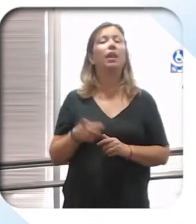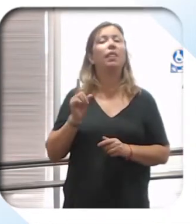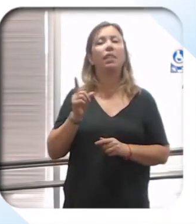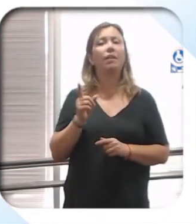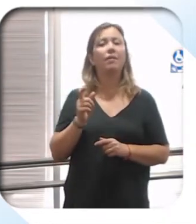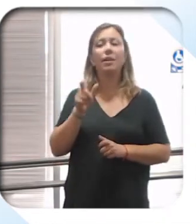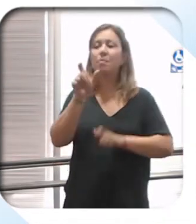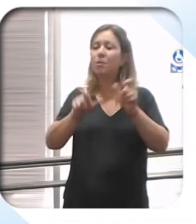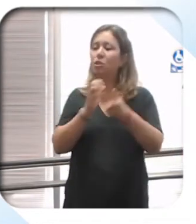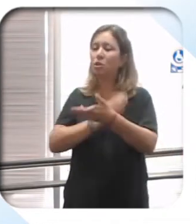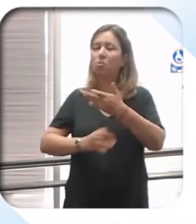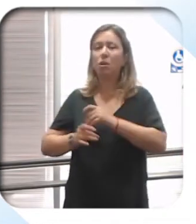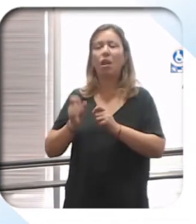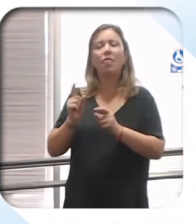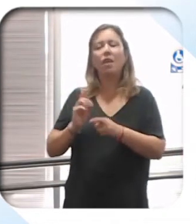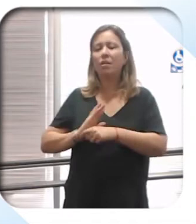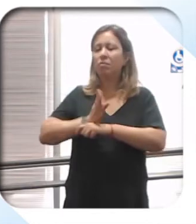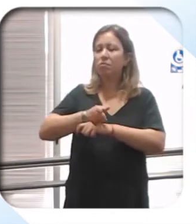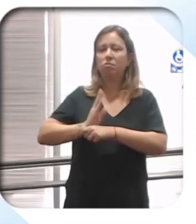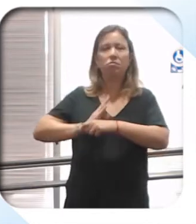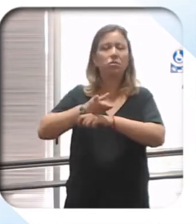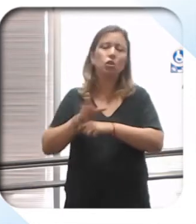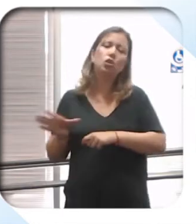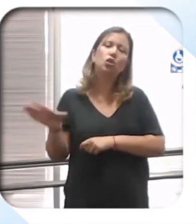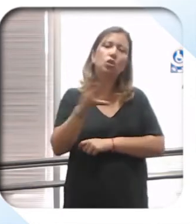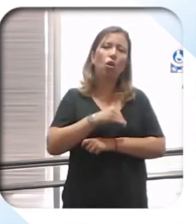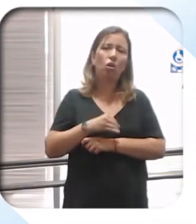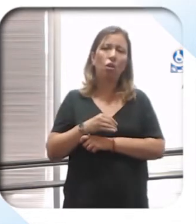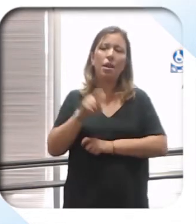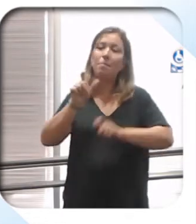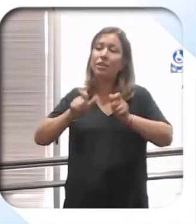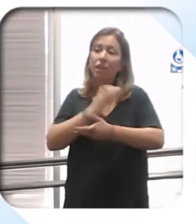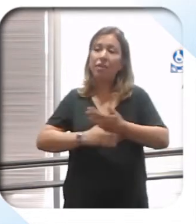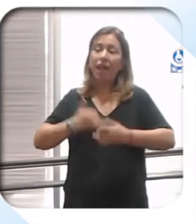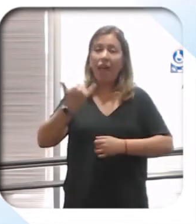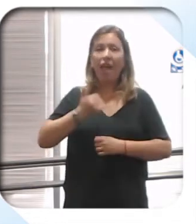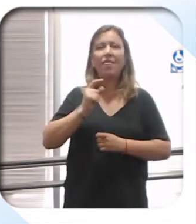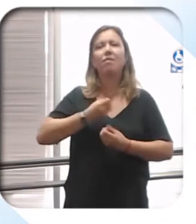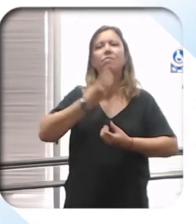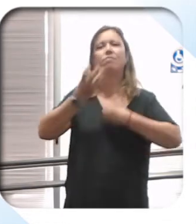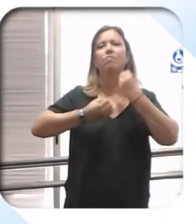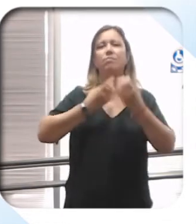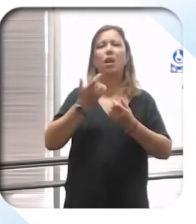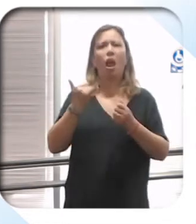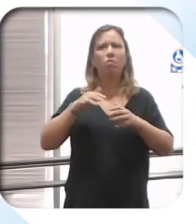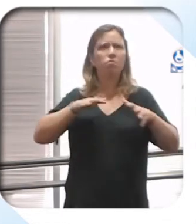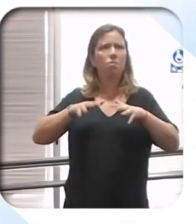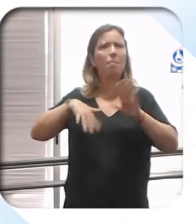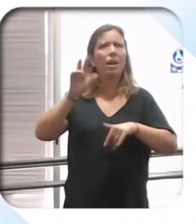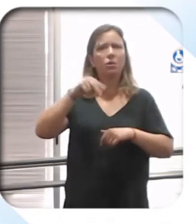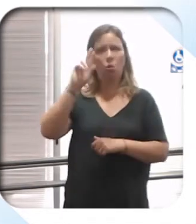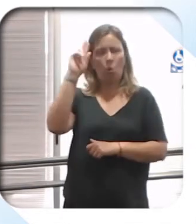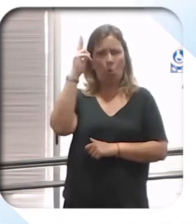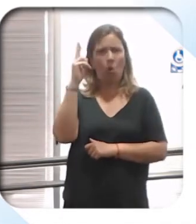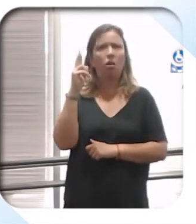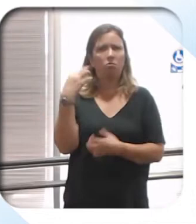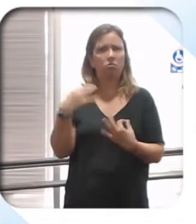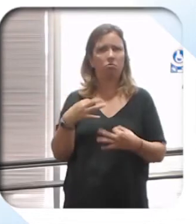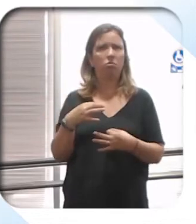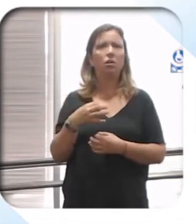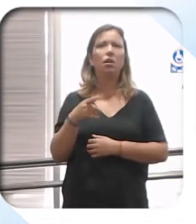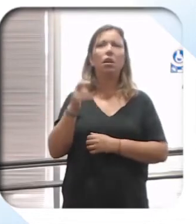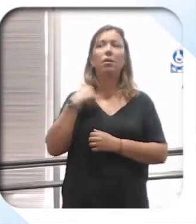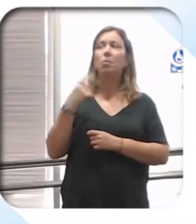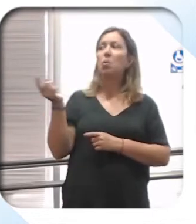estar, tienen que haber espacios, y en estos espacios se tienen que sumar las voces de las personas con discapacidad, que se están moviendo mucho hoy acá en Uruguay. Diva me dijo